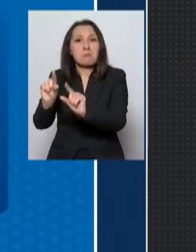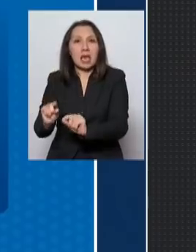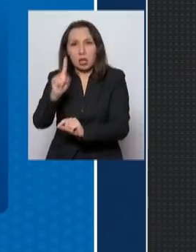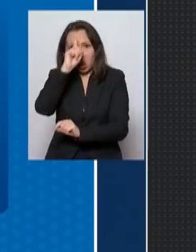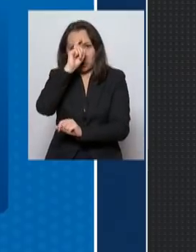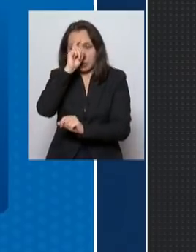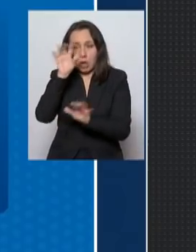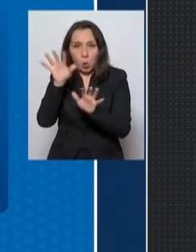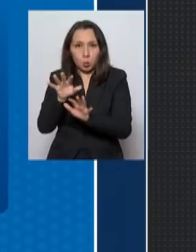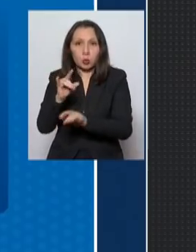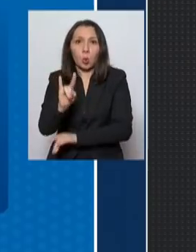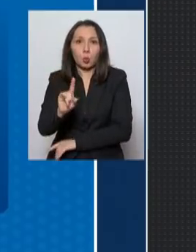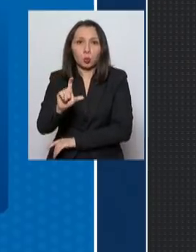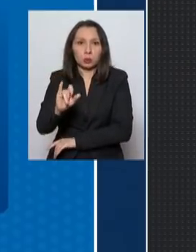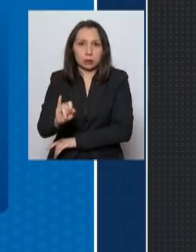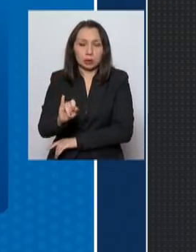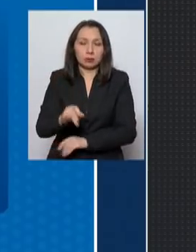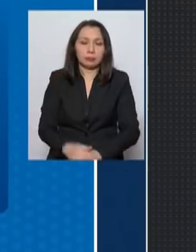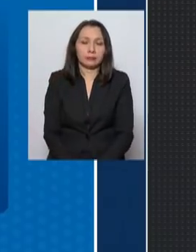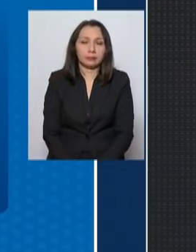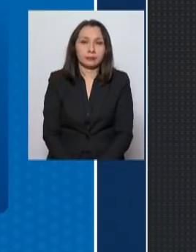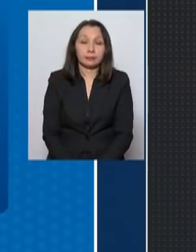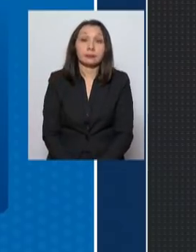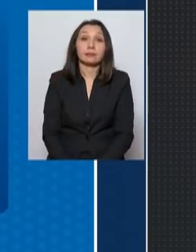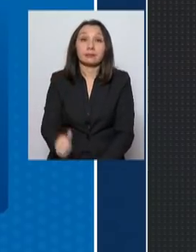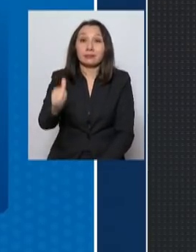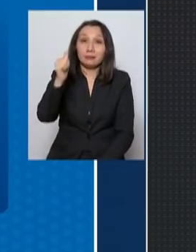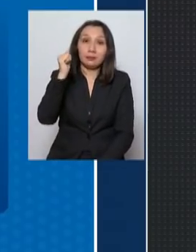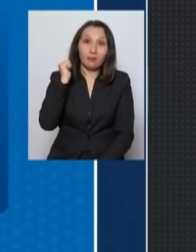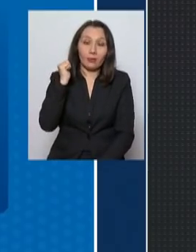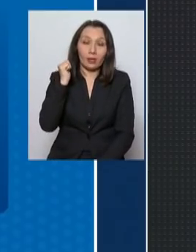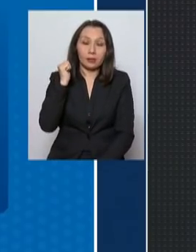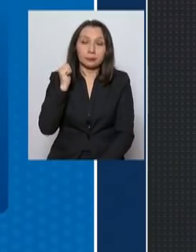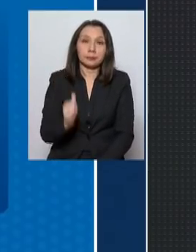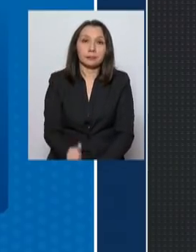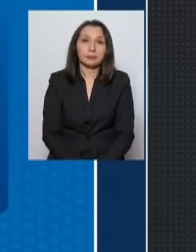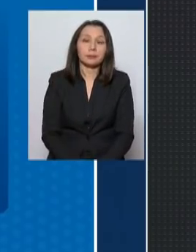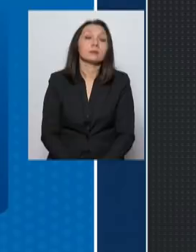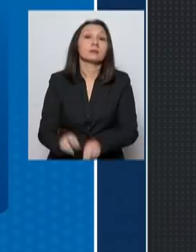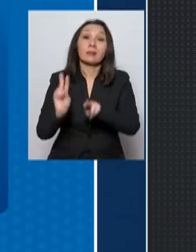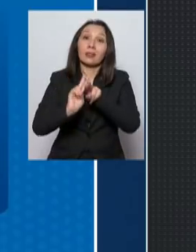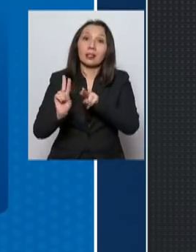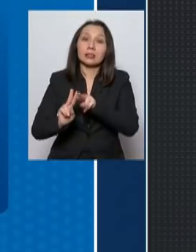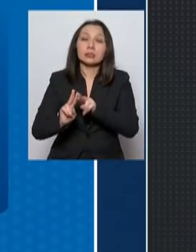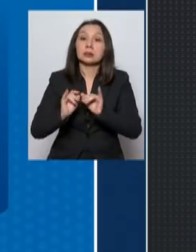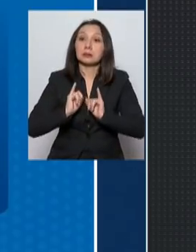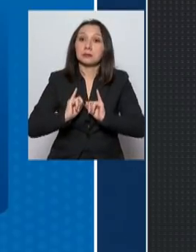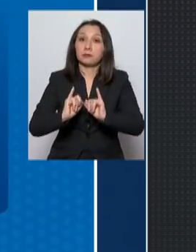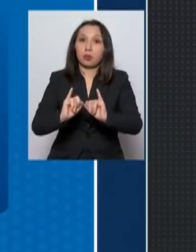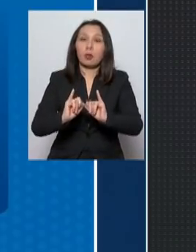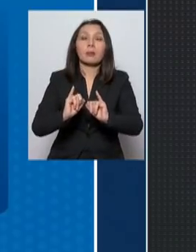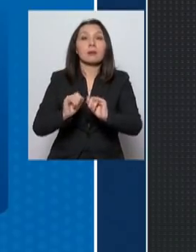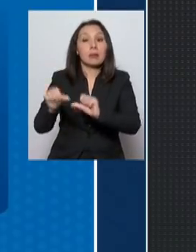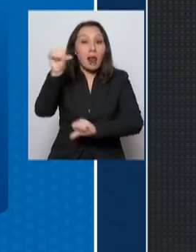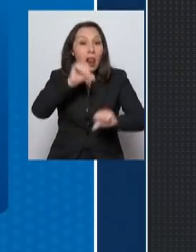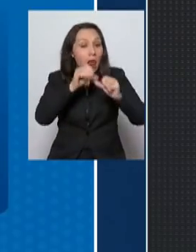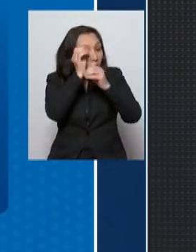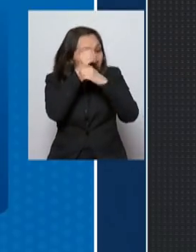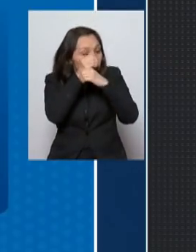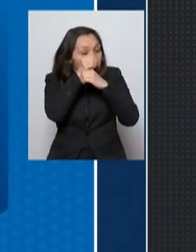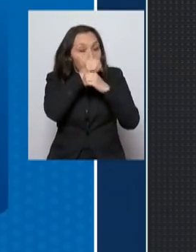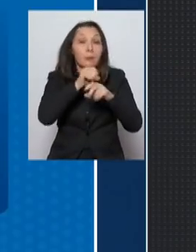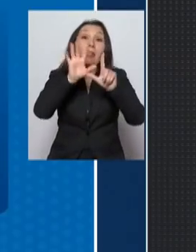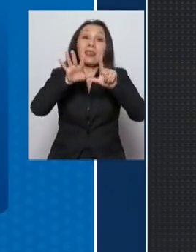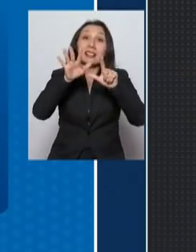sus camas intensivas. El día de ayer se informaron por los laboratorios